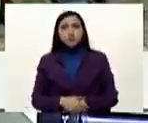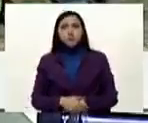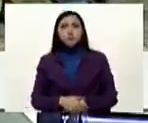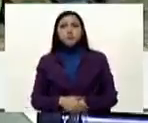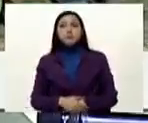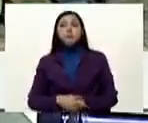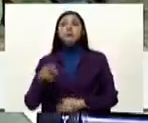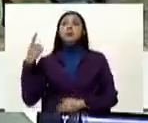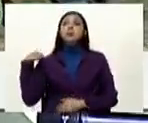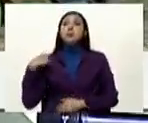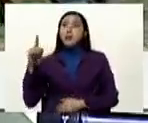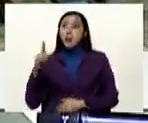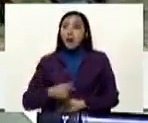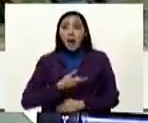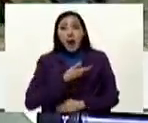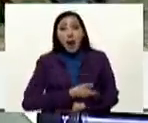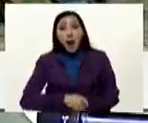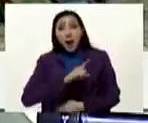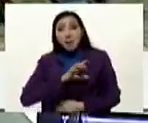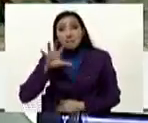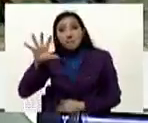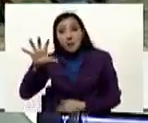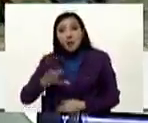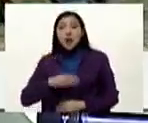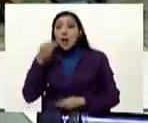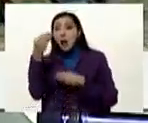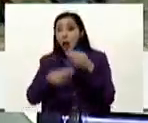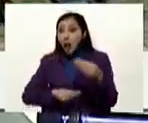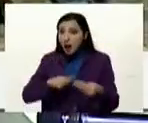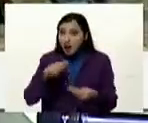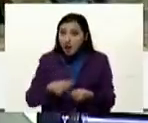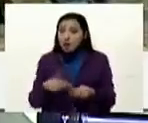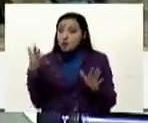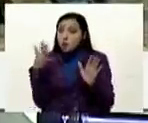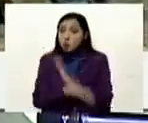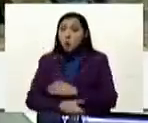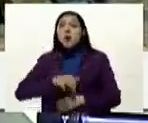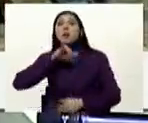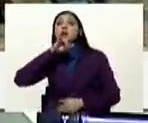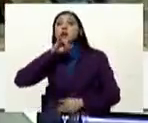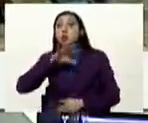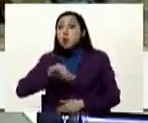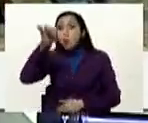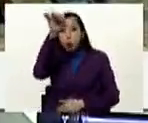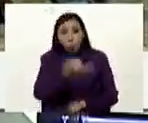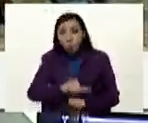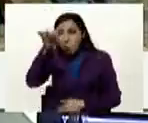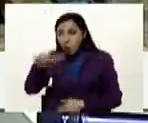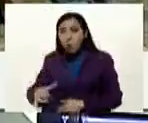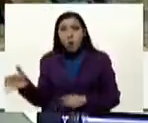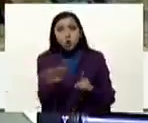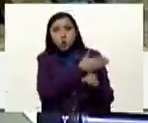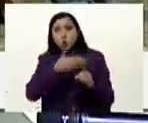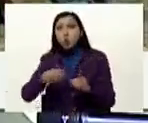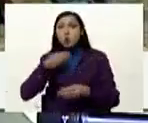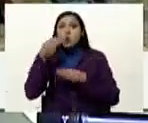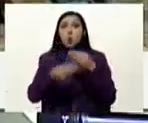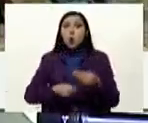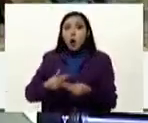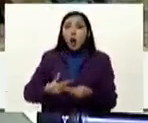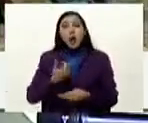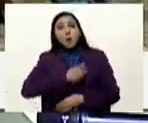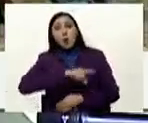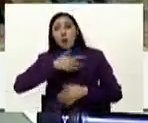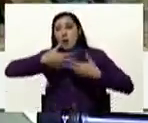Tiene que España hacer una gran rectificación histórica de los crímenes cometidos por el Imperio